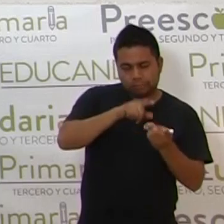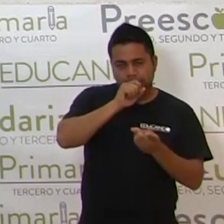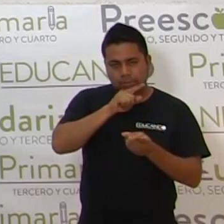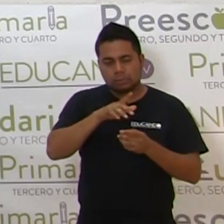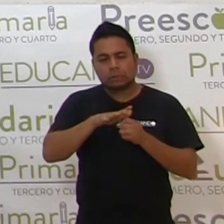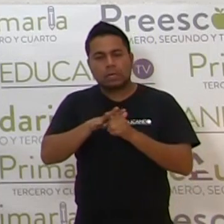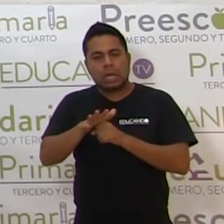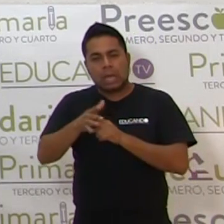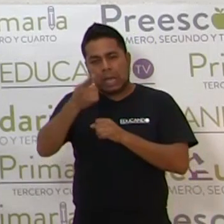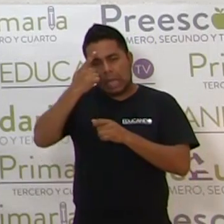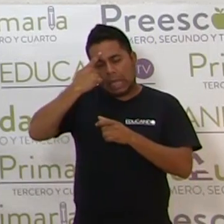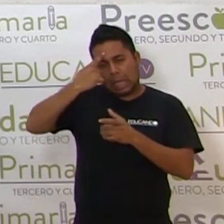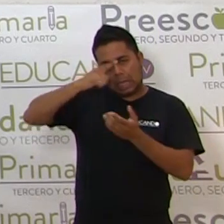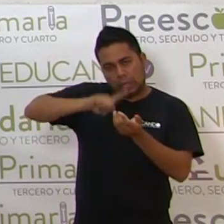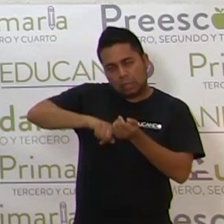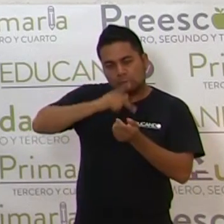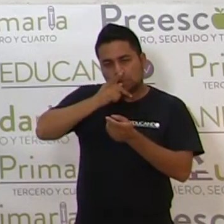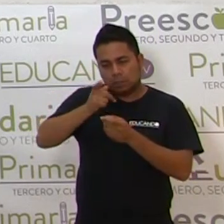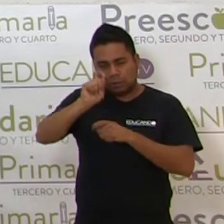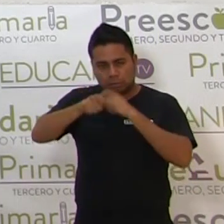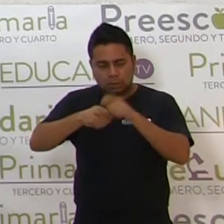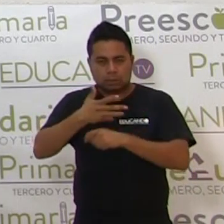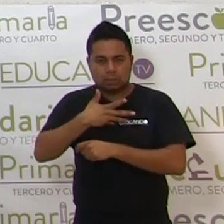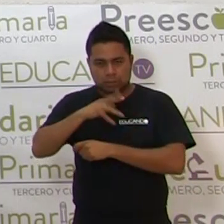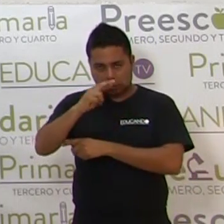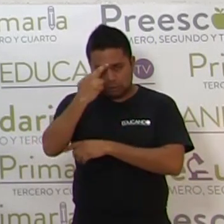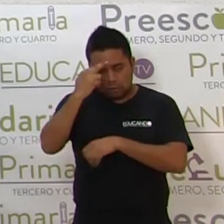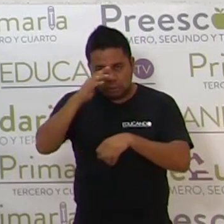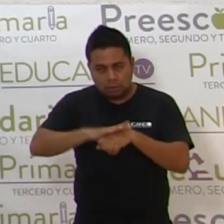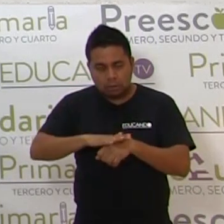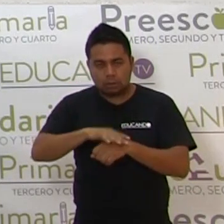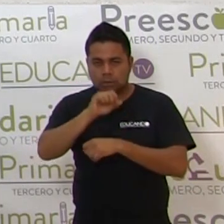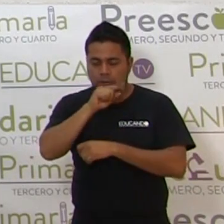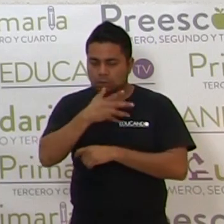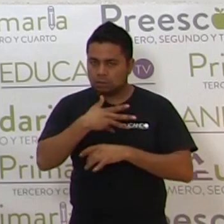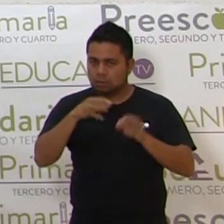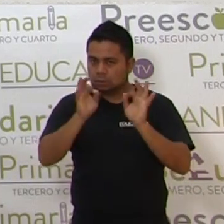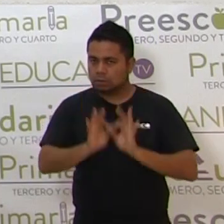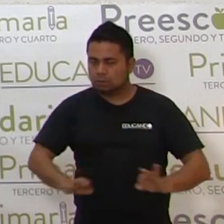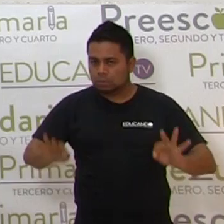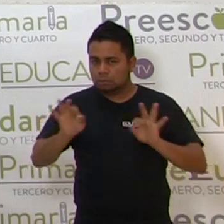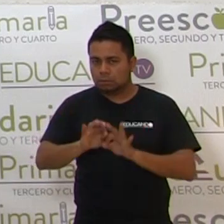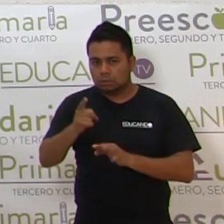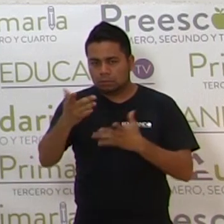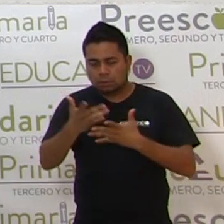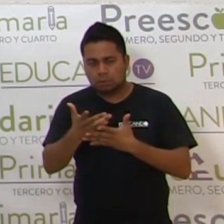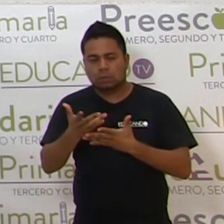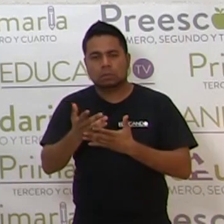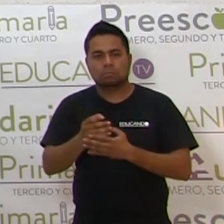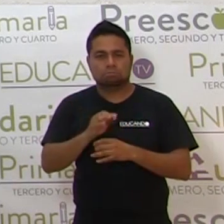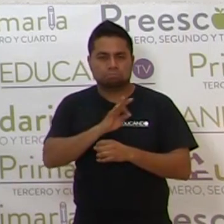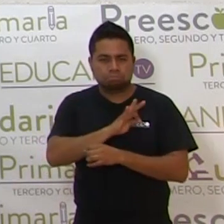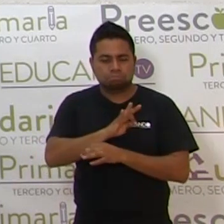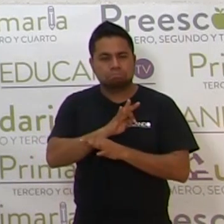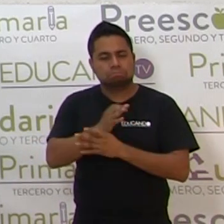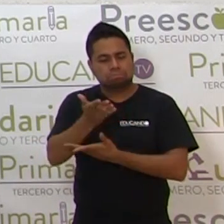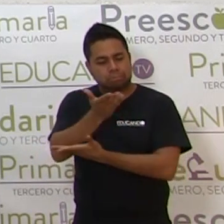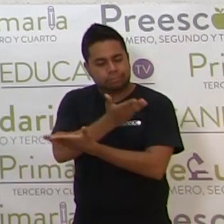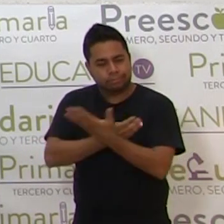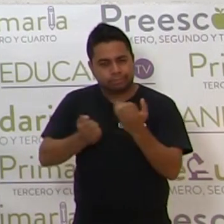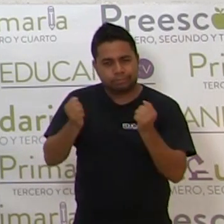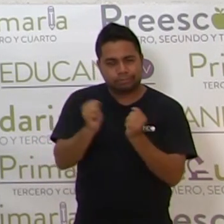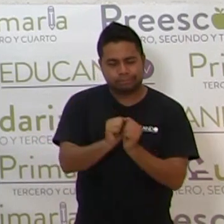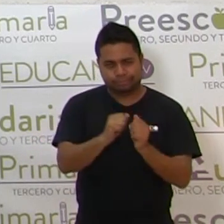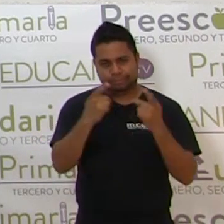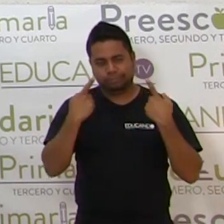tilde en palabras que se acentúan. Te recuerdo, es muy importante poder convivir de forma sana con